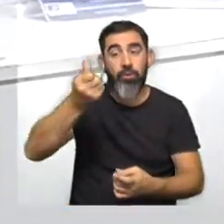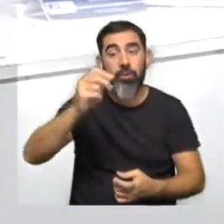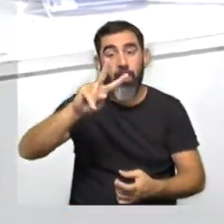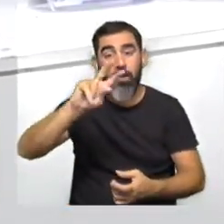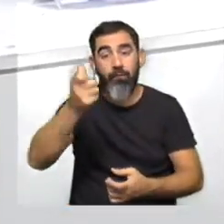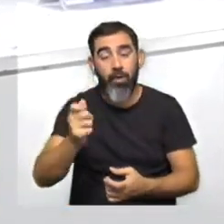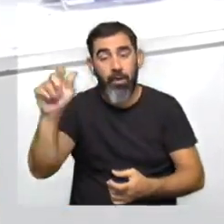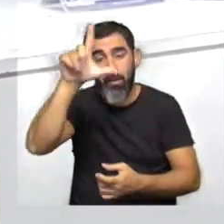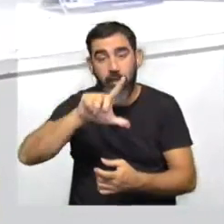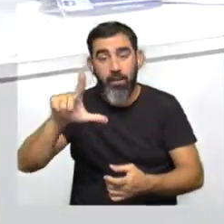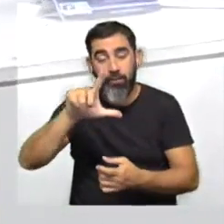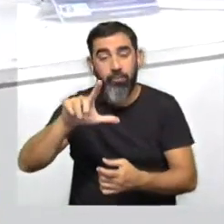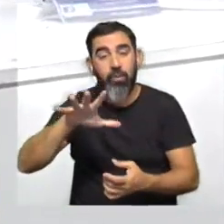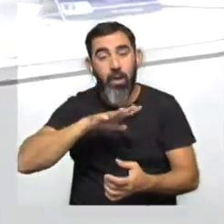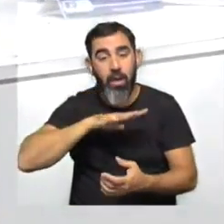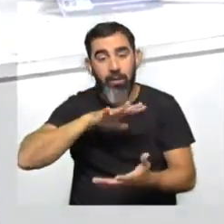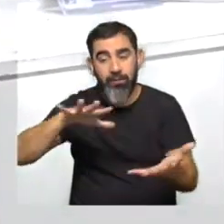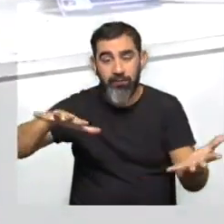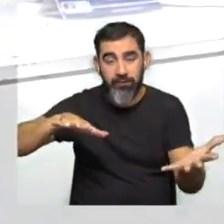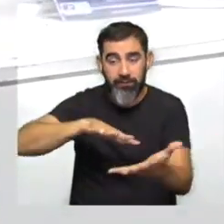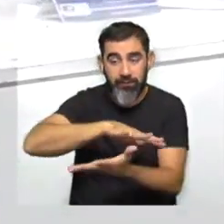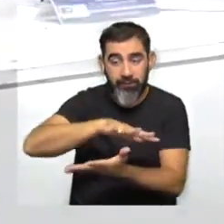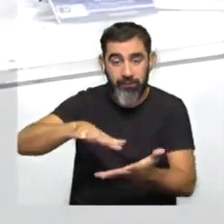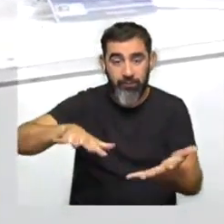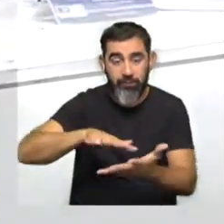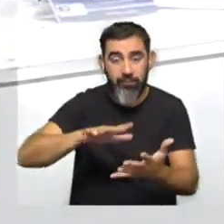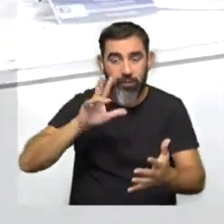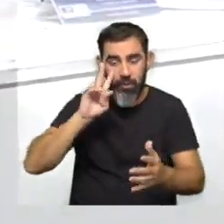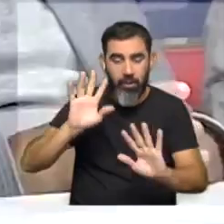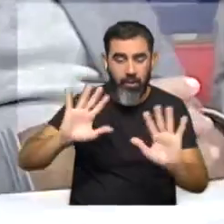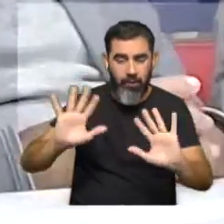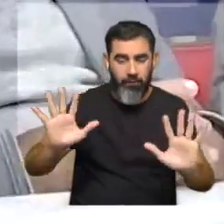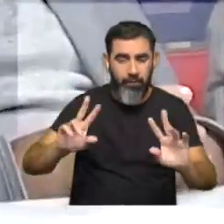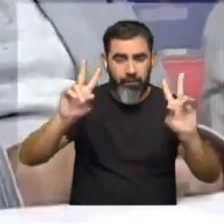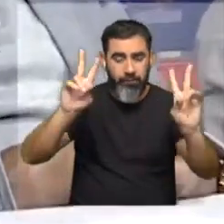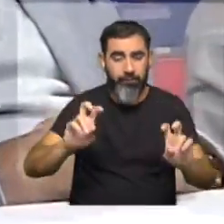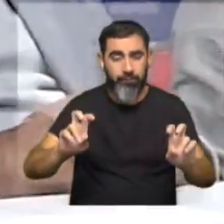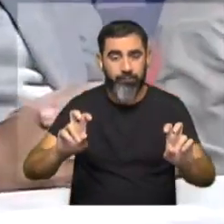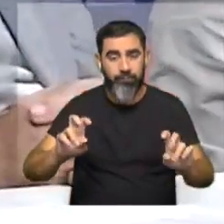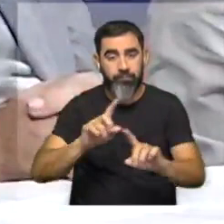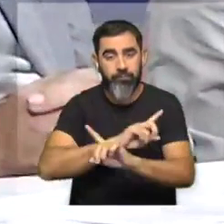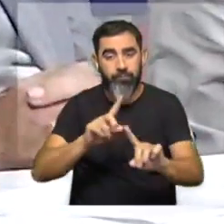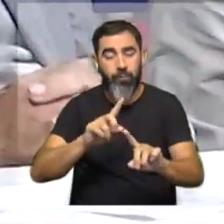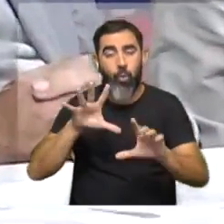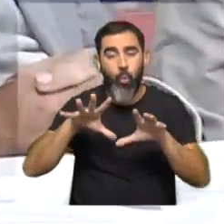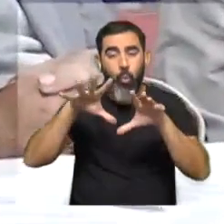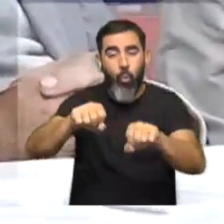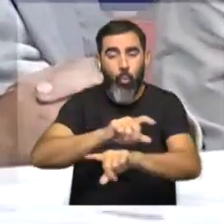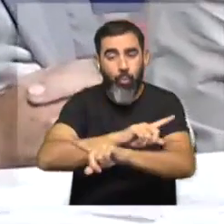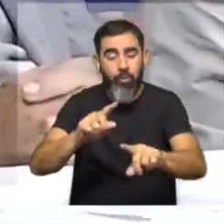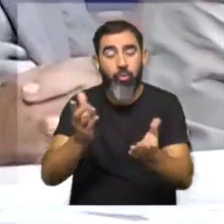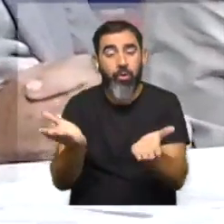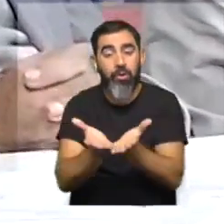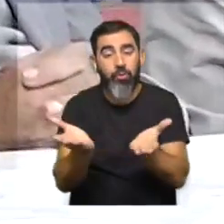se plantea una situación que de alguna forma no es así, es decir, no se produjo una ocupación por parte de